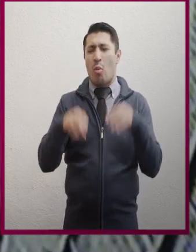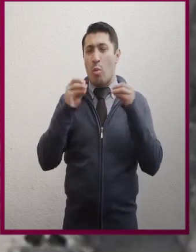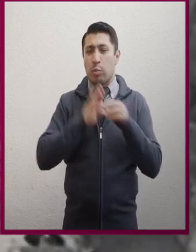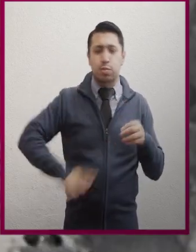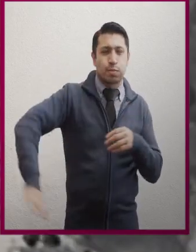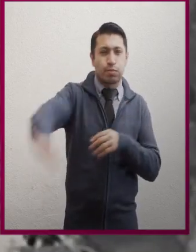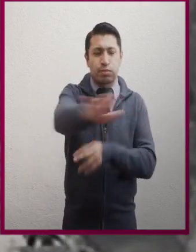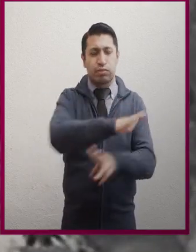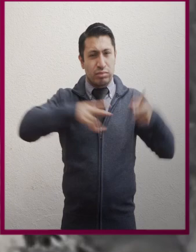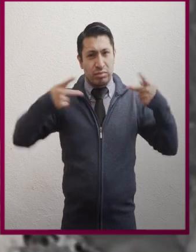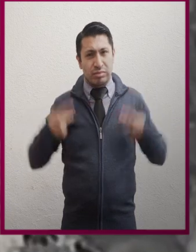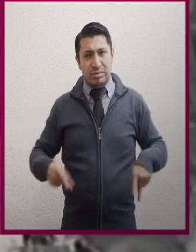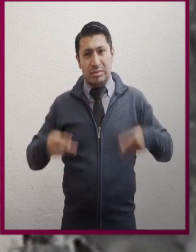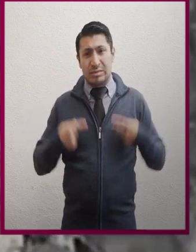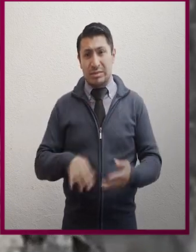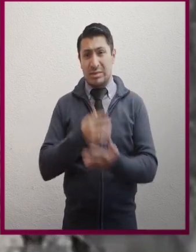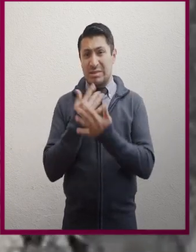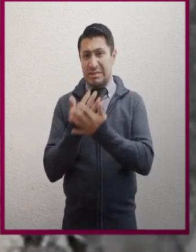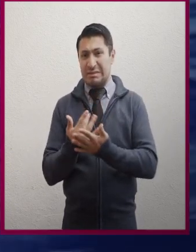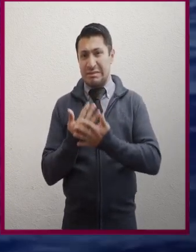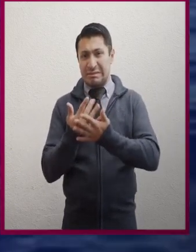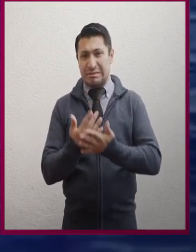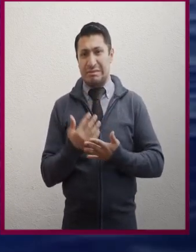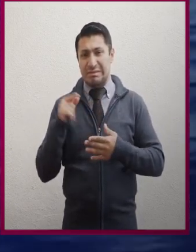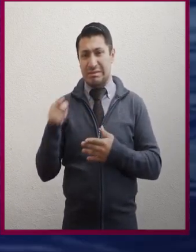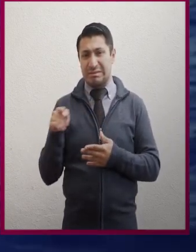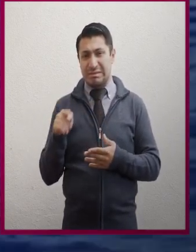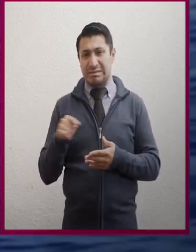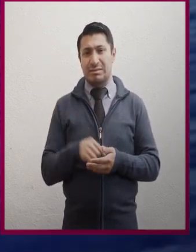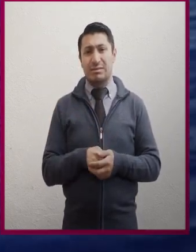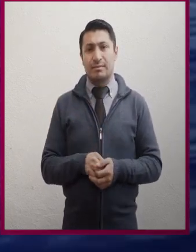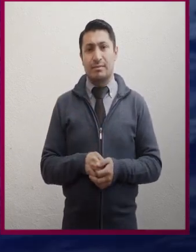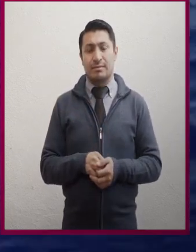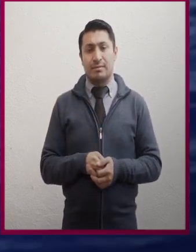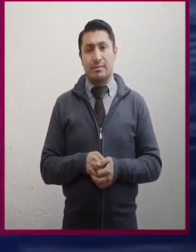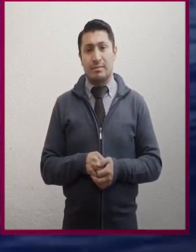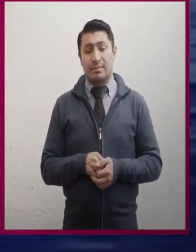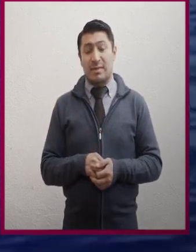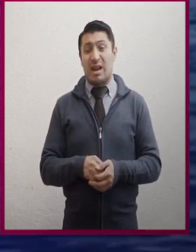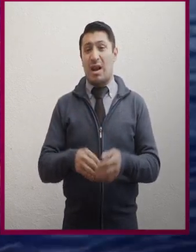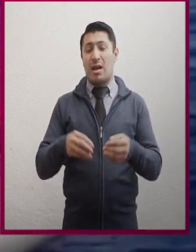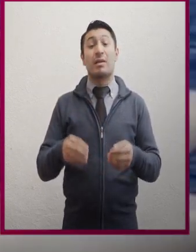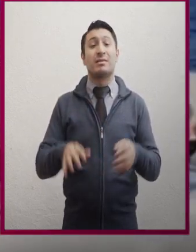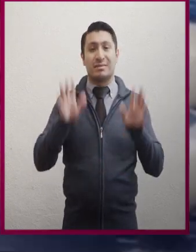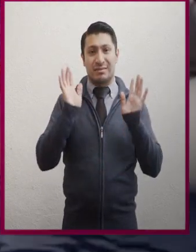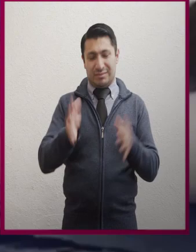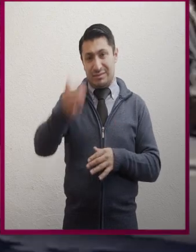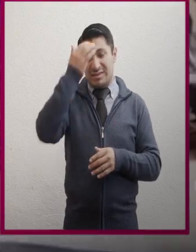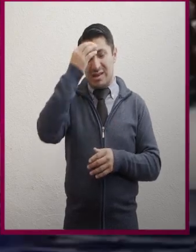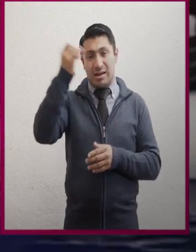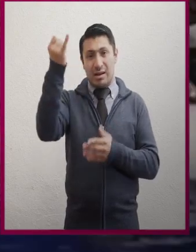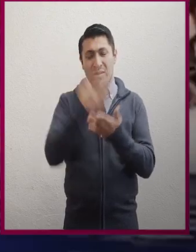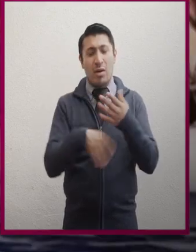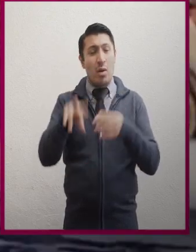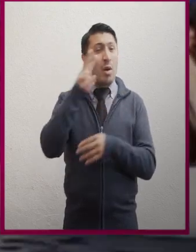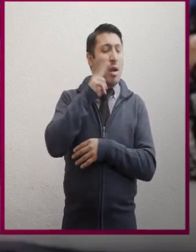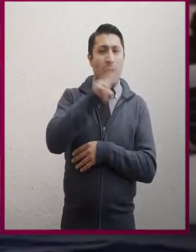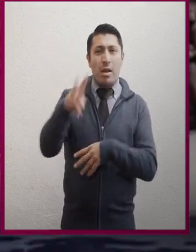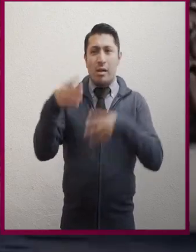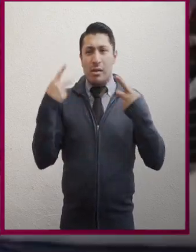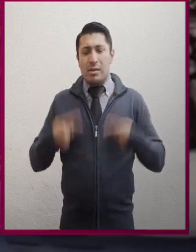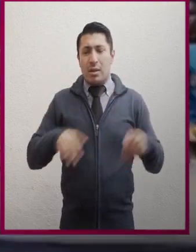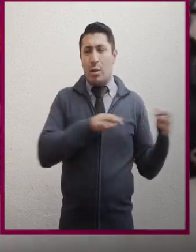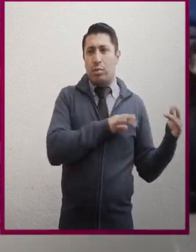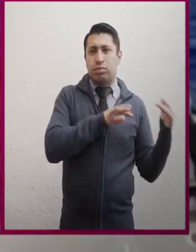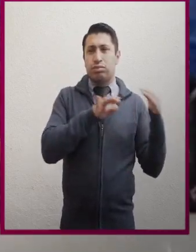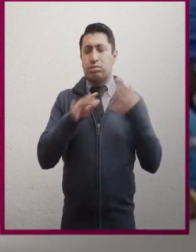enorme campo de seres humanos a la deriva. Son muy conocidas las imágenes de migrantes que avanzan por la costa atlántica